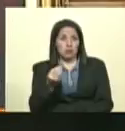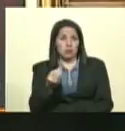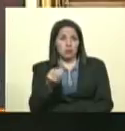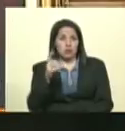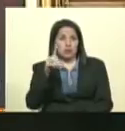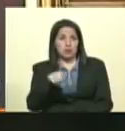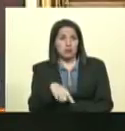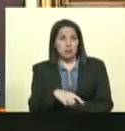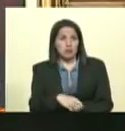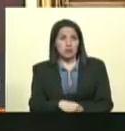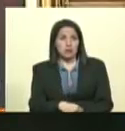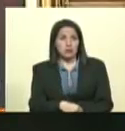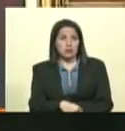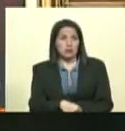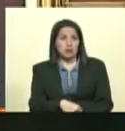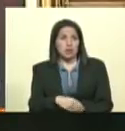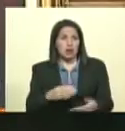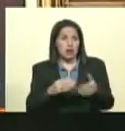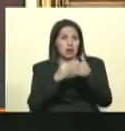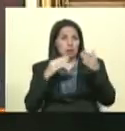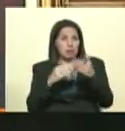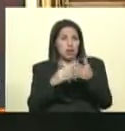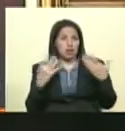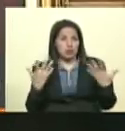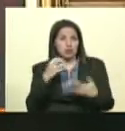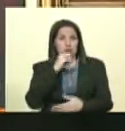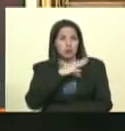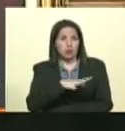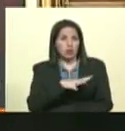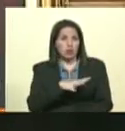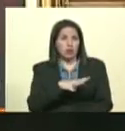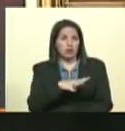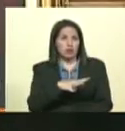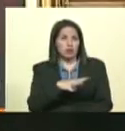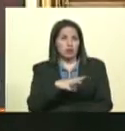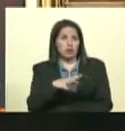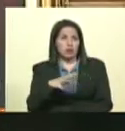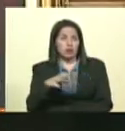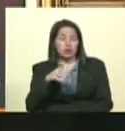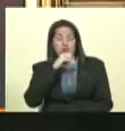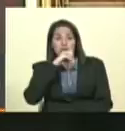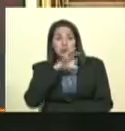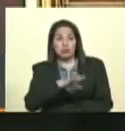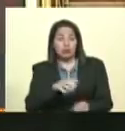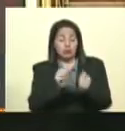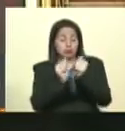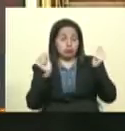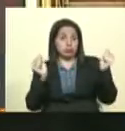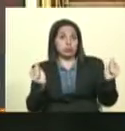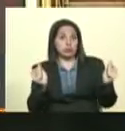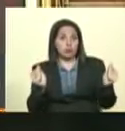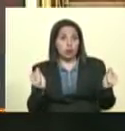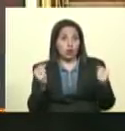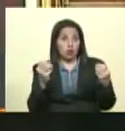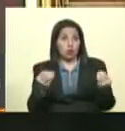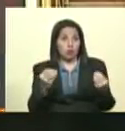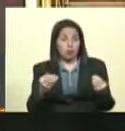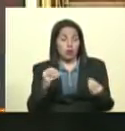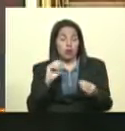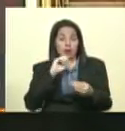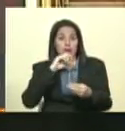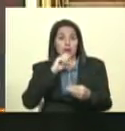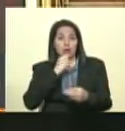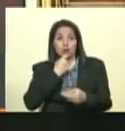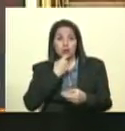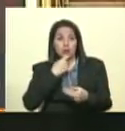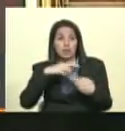también el impacto histórico que cruzó en dos la historia y la humanidad de la Revolución Rusa, que se